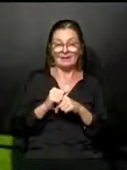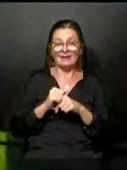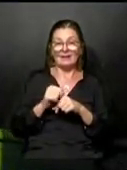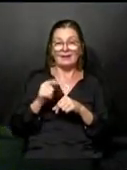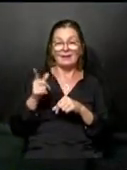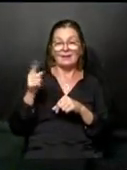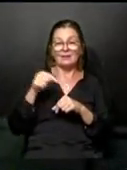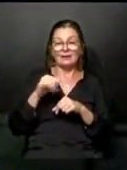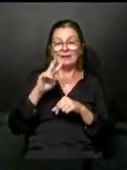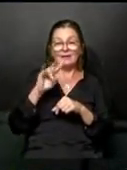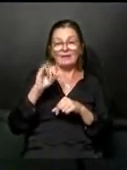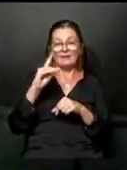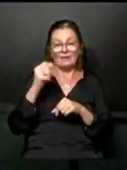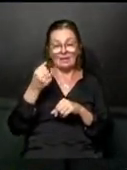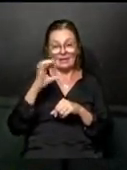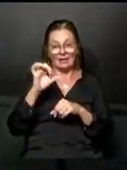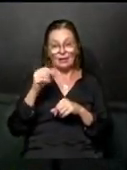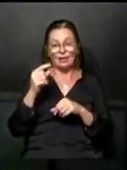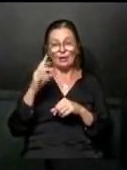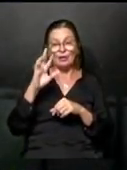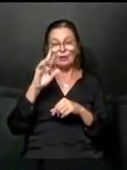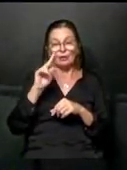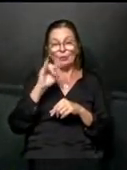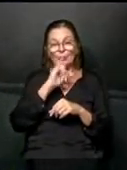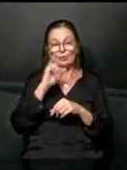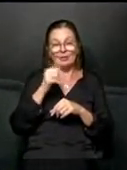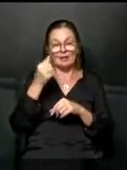idas y vueltas cruzadas con el profe Piñeiro. Va a estar con Gerardo